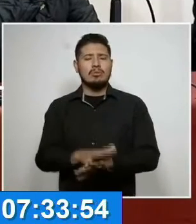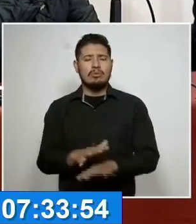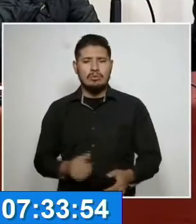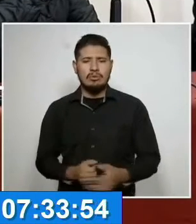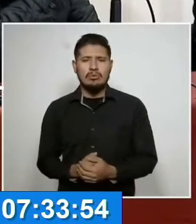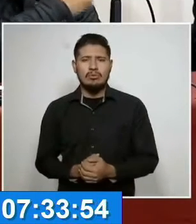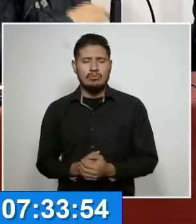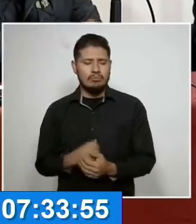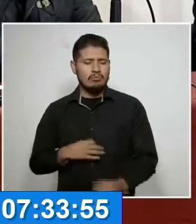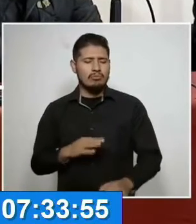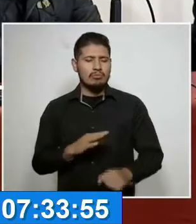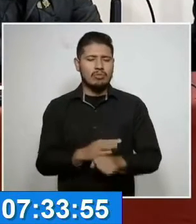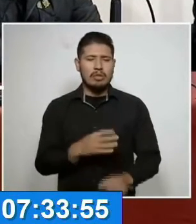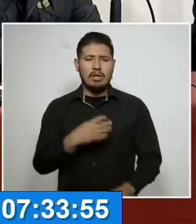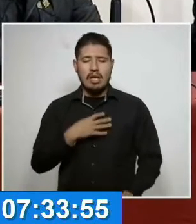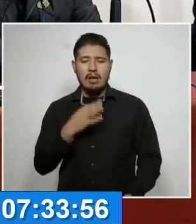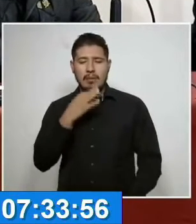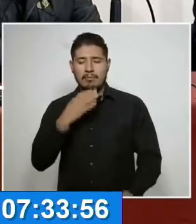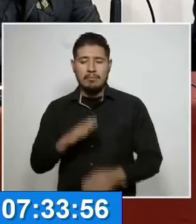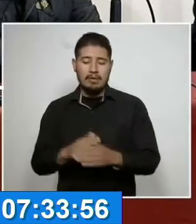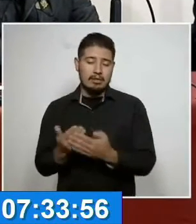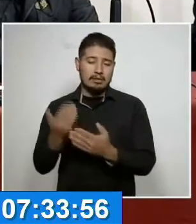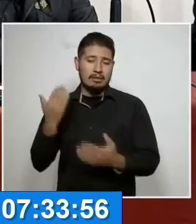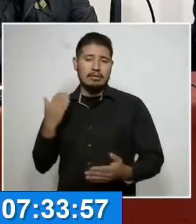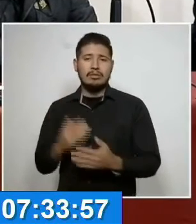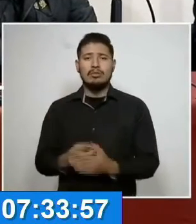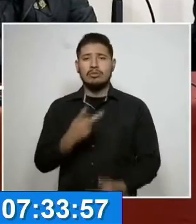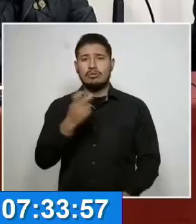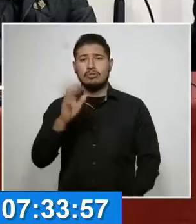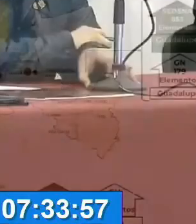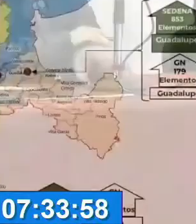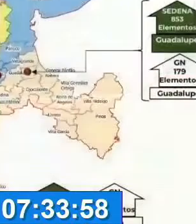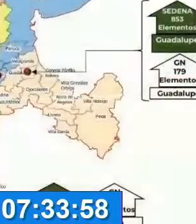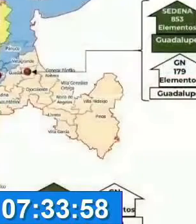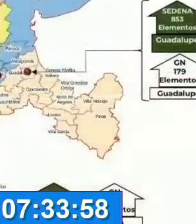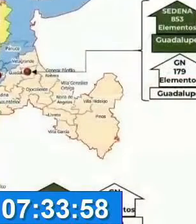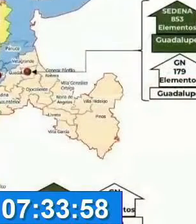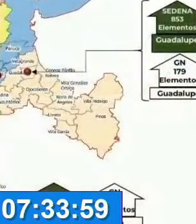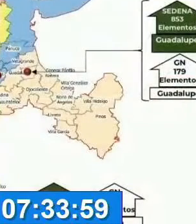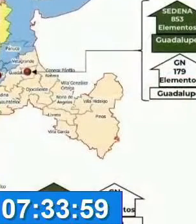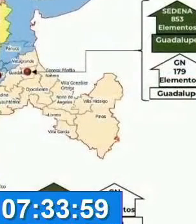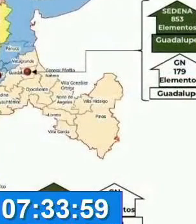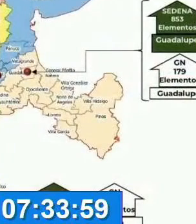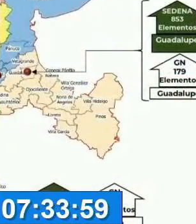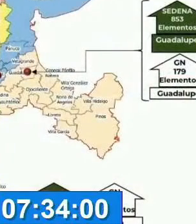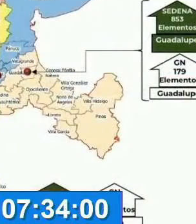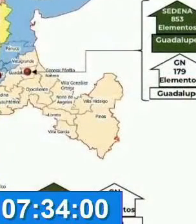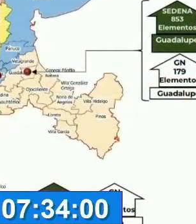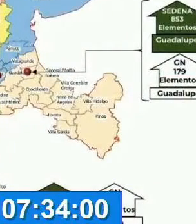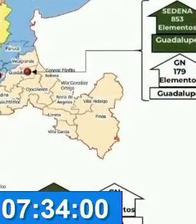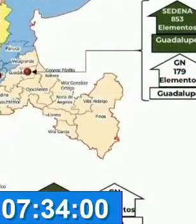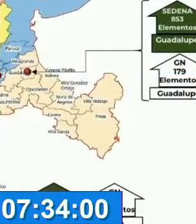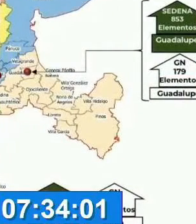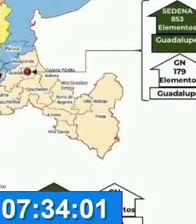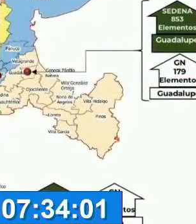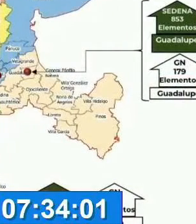refuerzo que mencioné. Aquí son 240 elementos que están considerados en estos